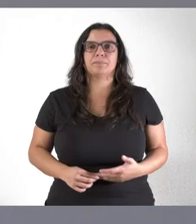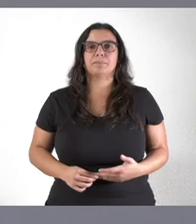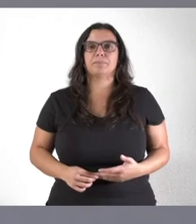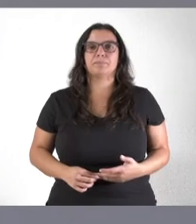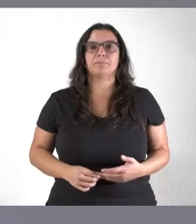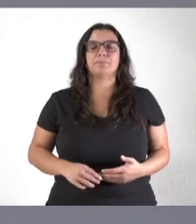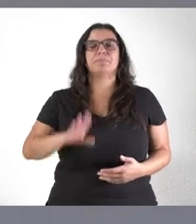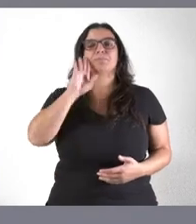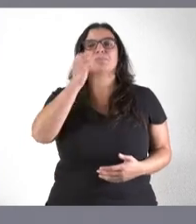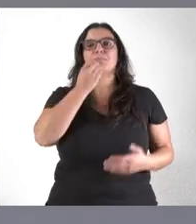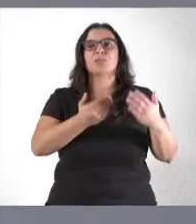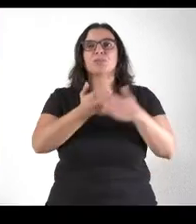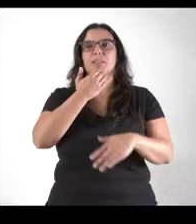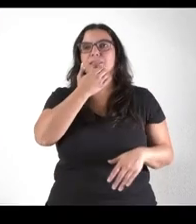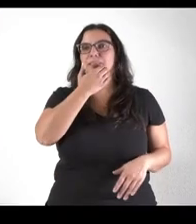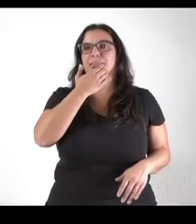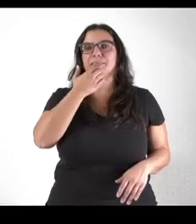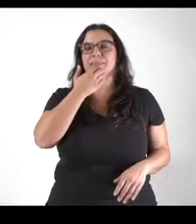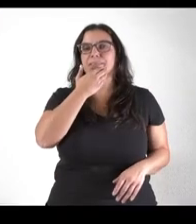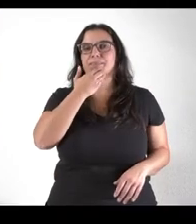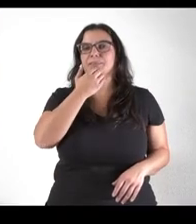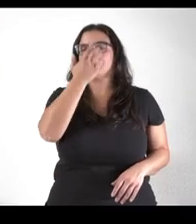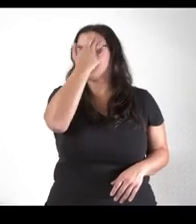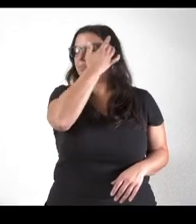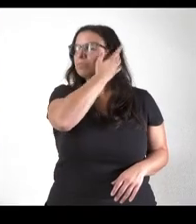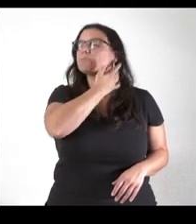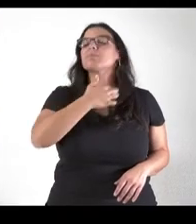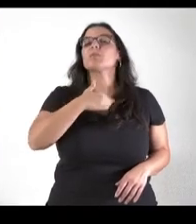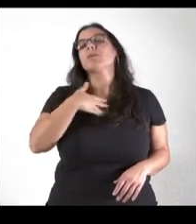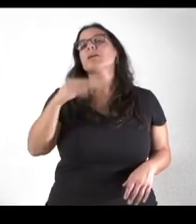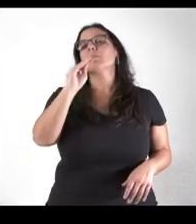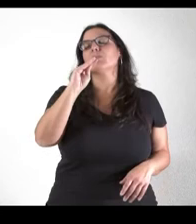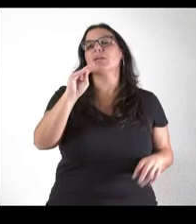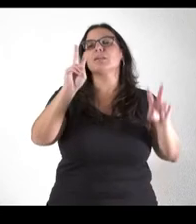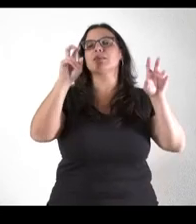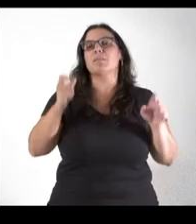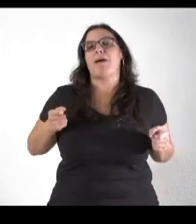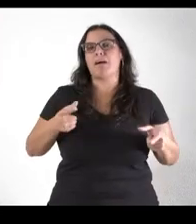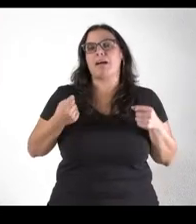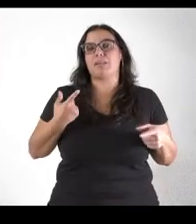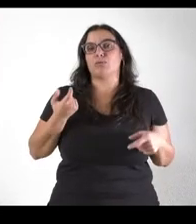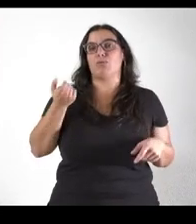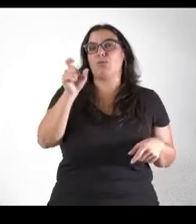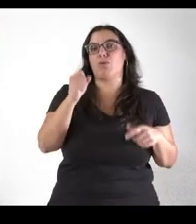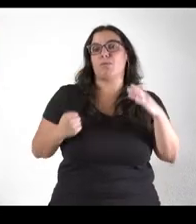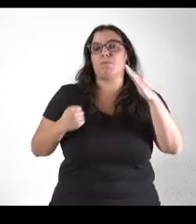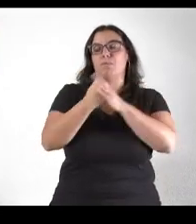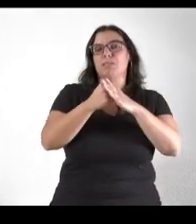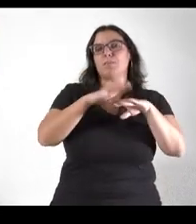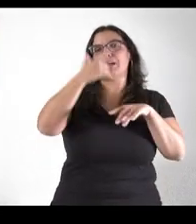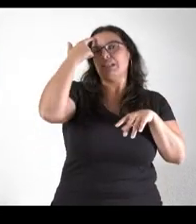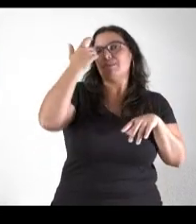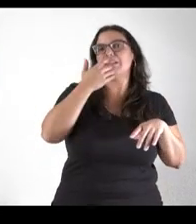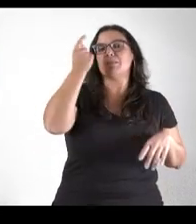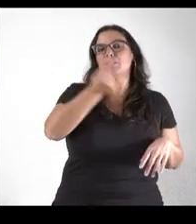Sí buenos días Buenos días yo quería preguntarles sobre el techo de gasto un poco para interesarnos por los plazos del presupuesto Y si vamos